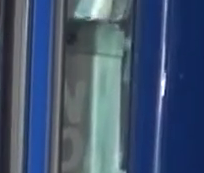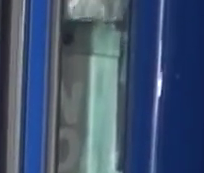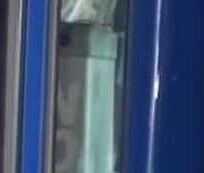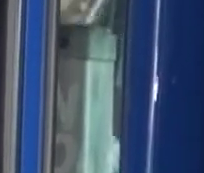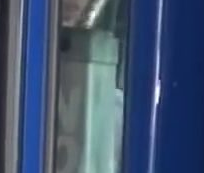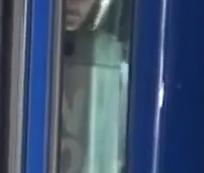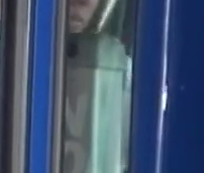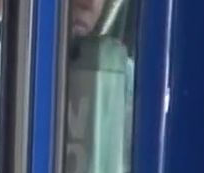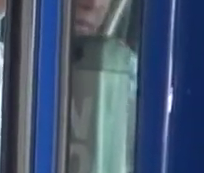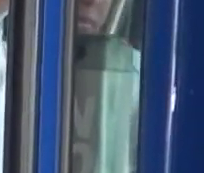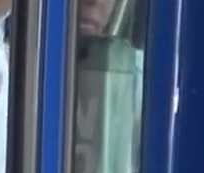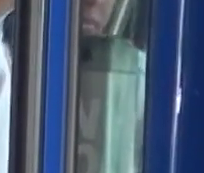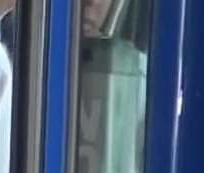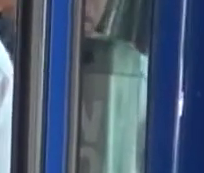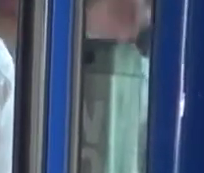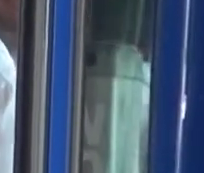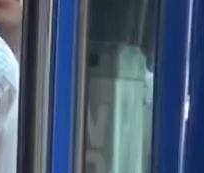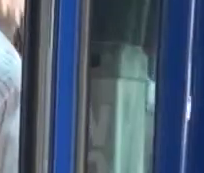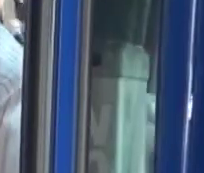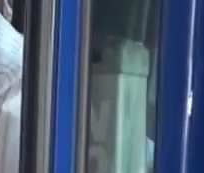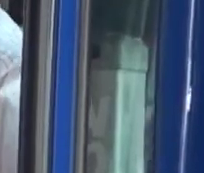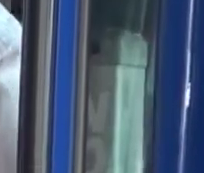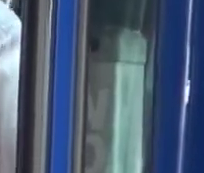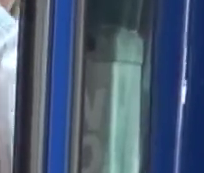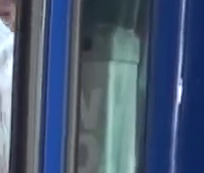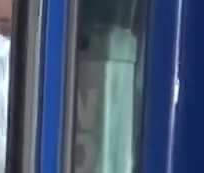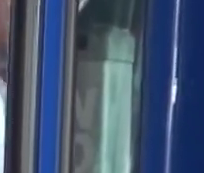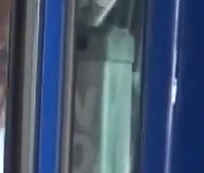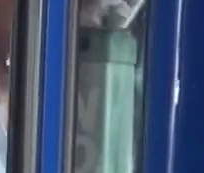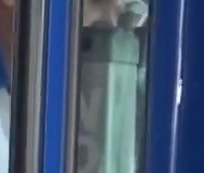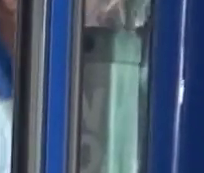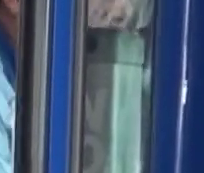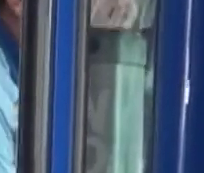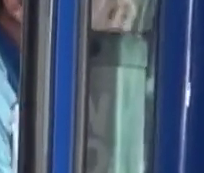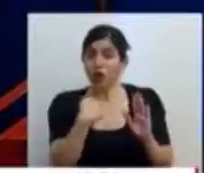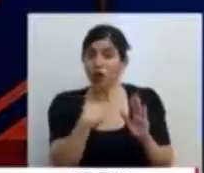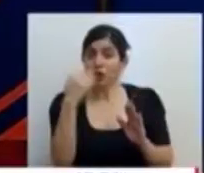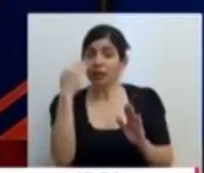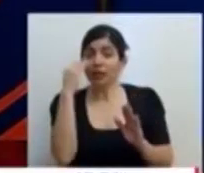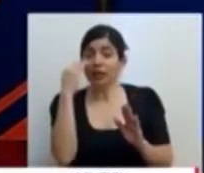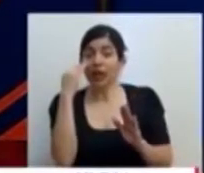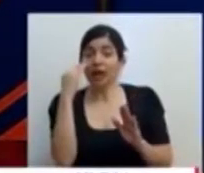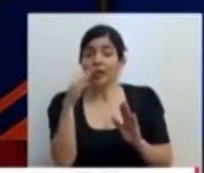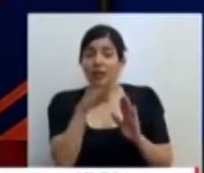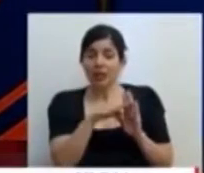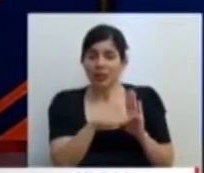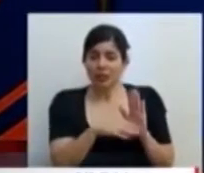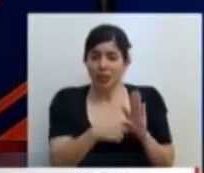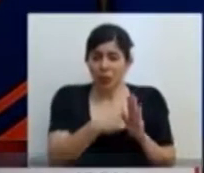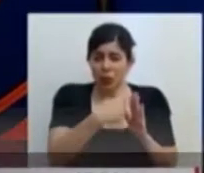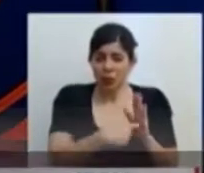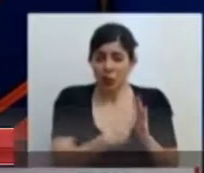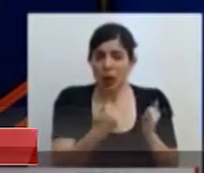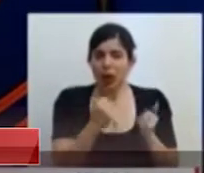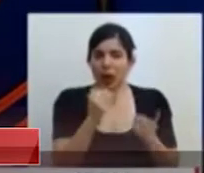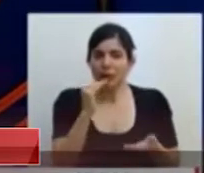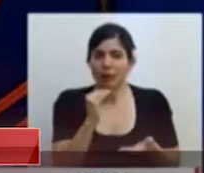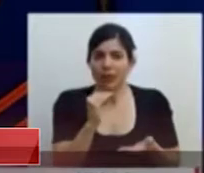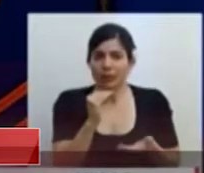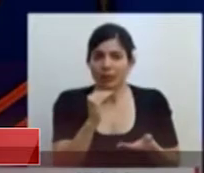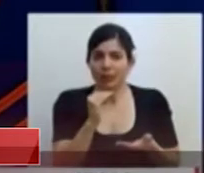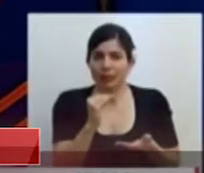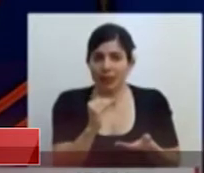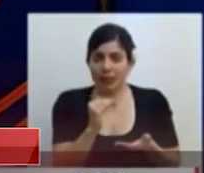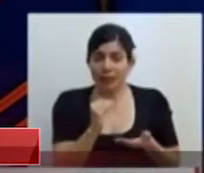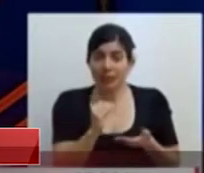con respecto a las medidas, nosotros, como usted lo indicaba bien, sabemos que el margen para tomar medidas muy estrictas se ha ido acortando y en